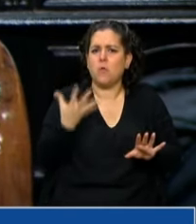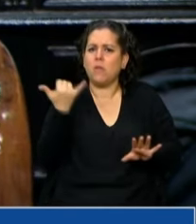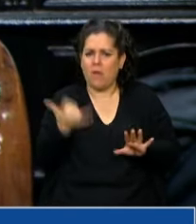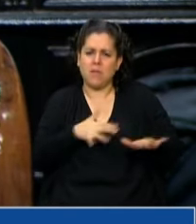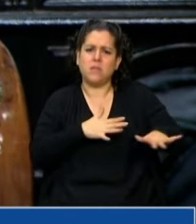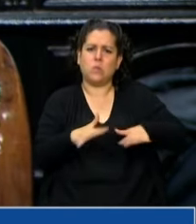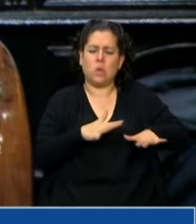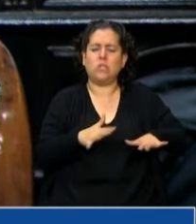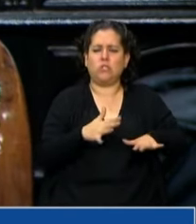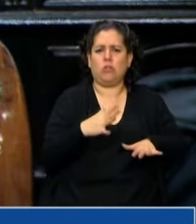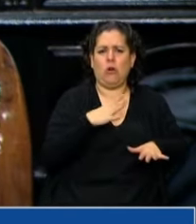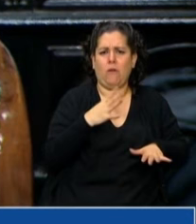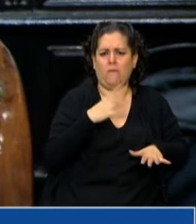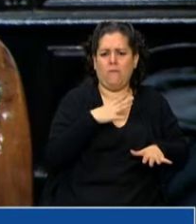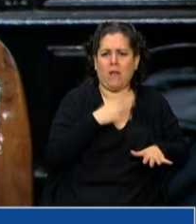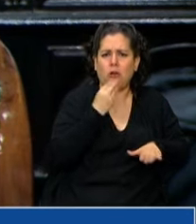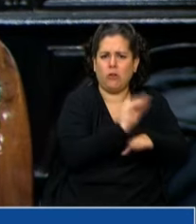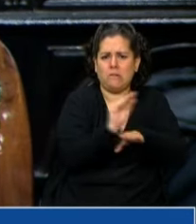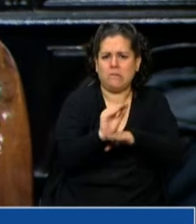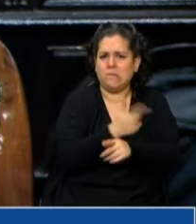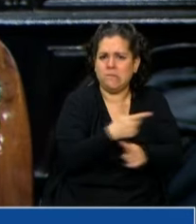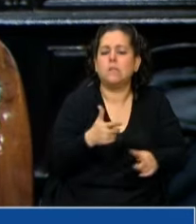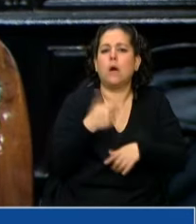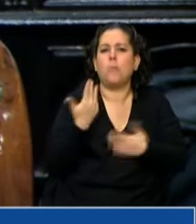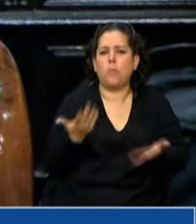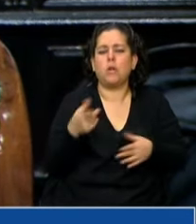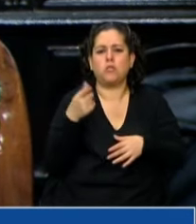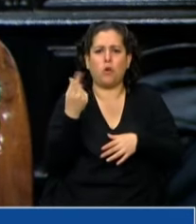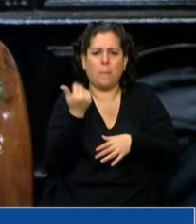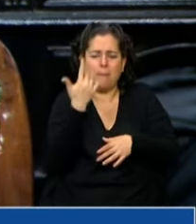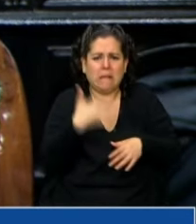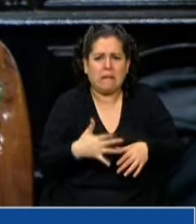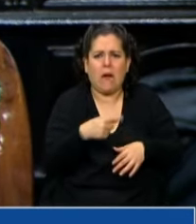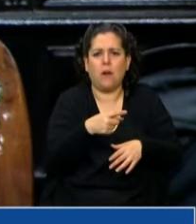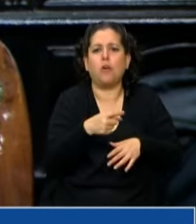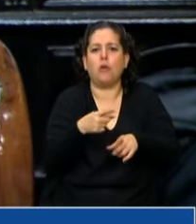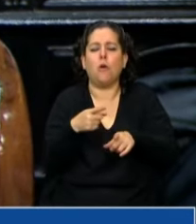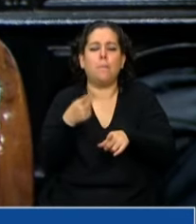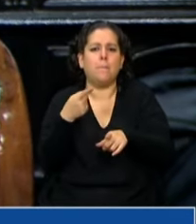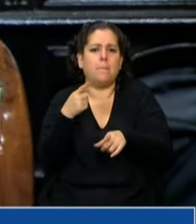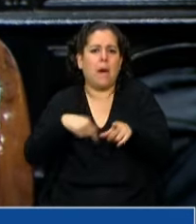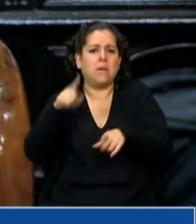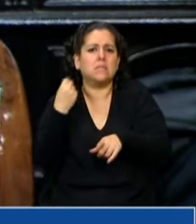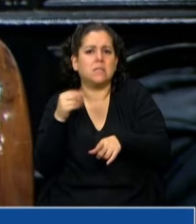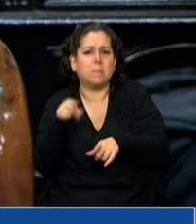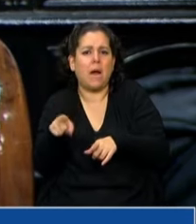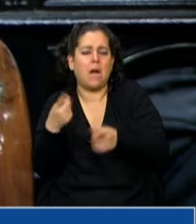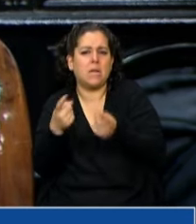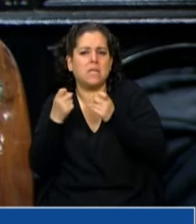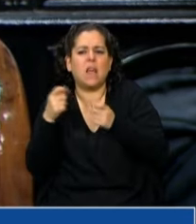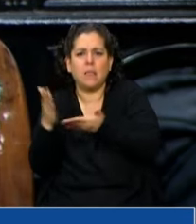la que nos encontramos, frente a la concentración de los precios que tiene que ver con la necesidad de